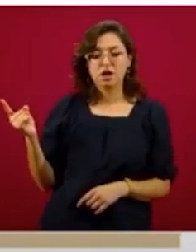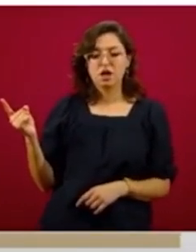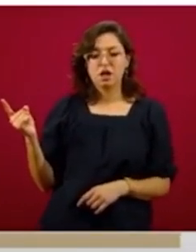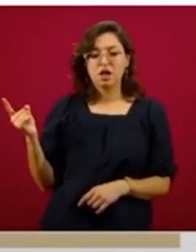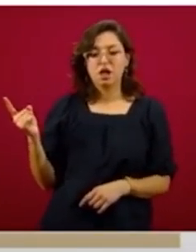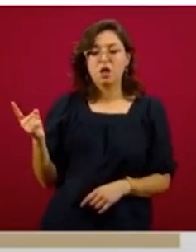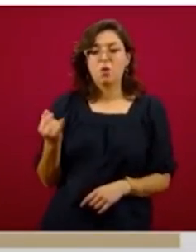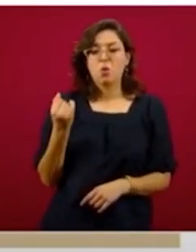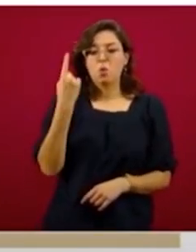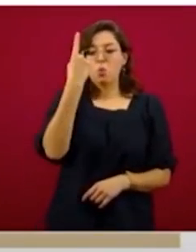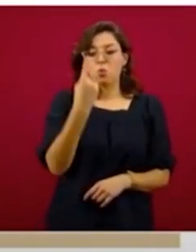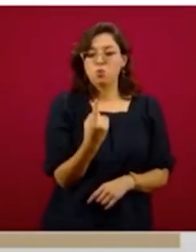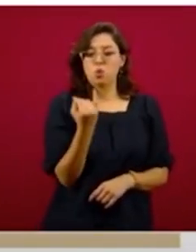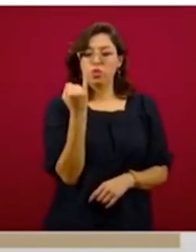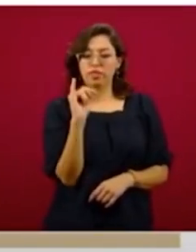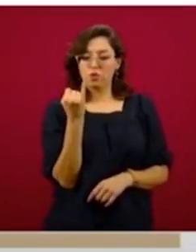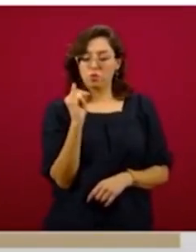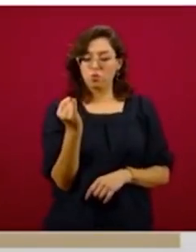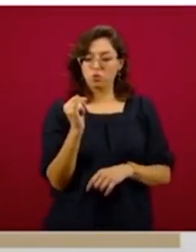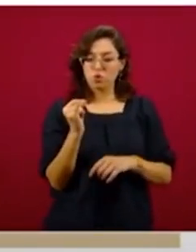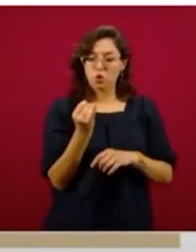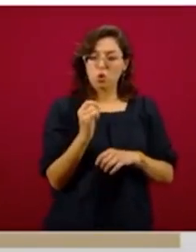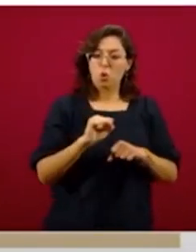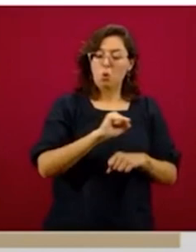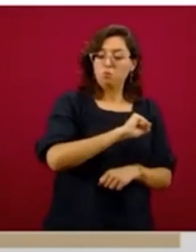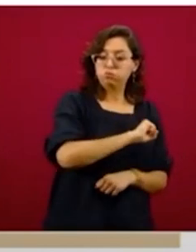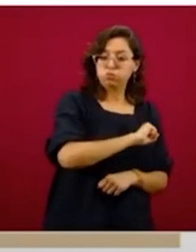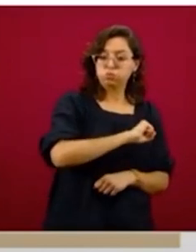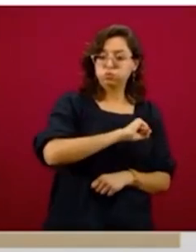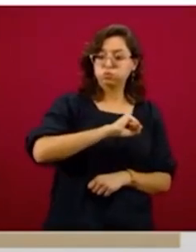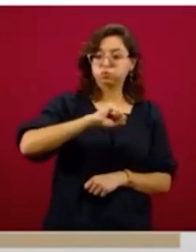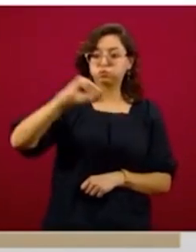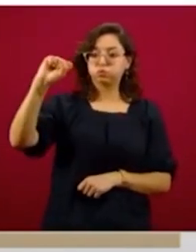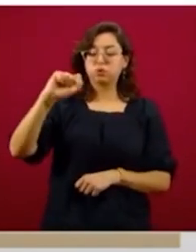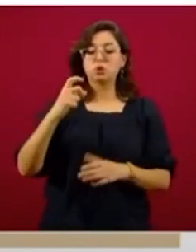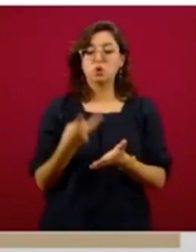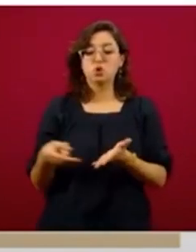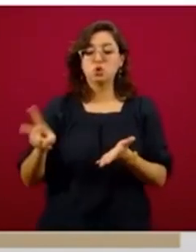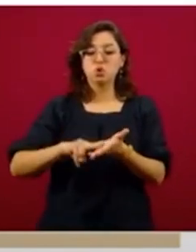gente que está haciendo sus trámites, casi se duplicó en una